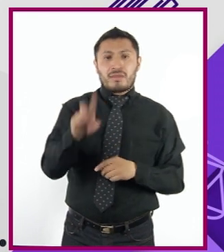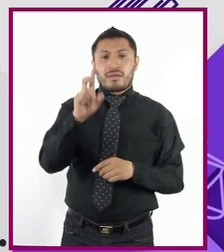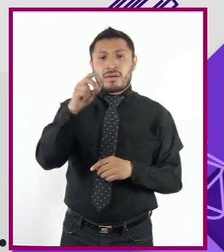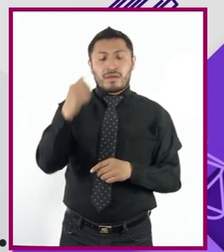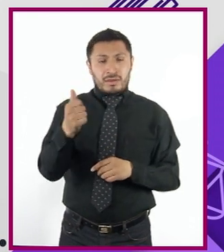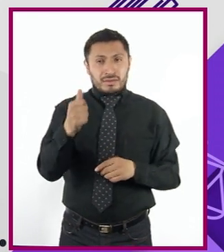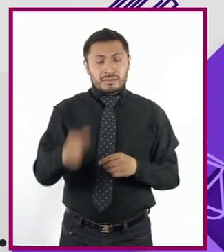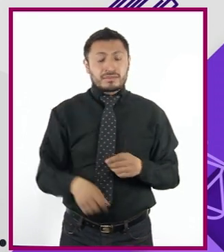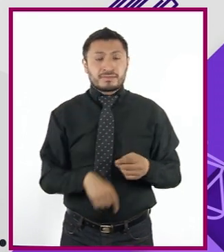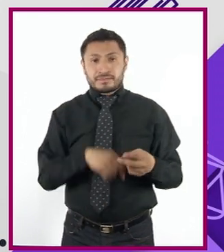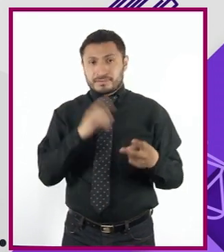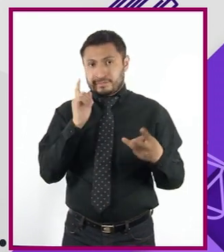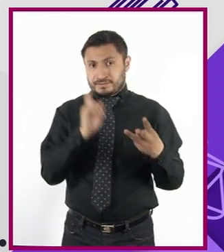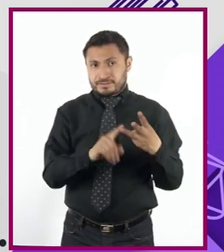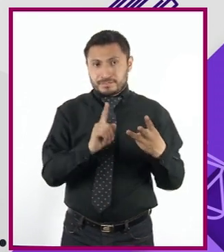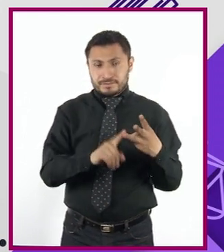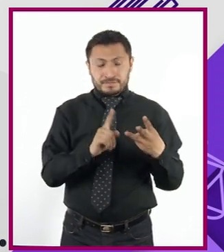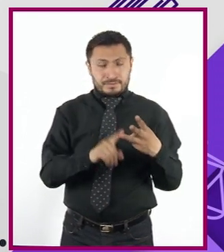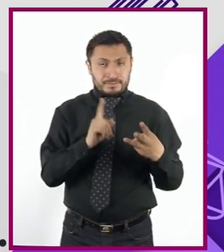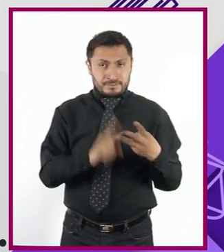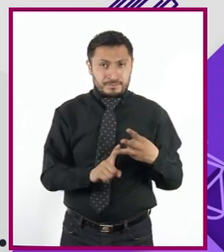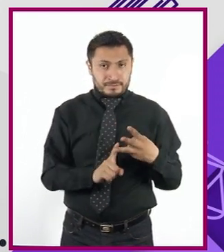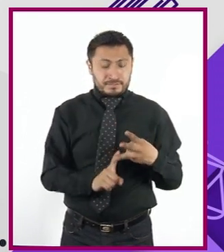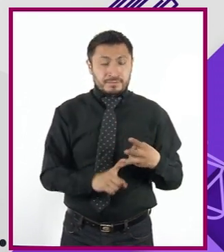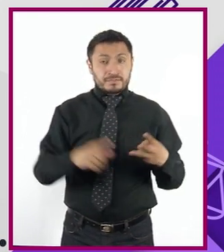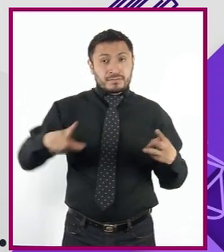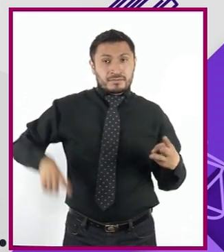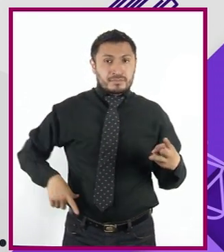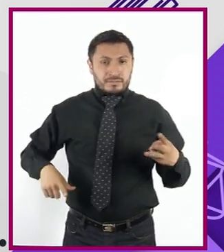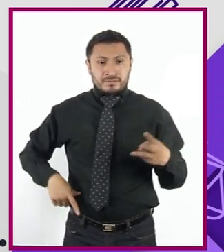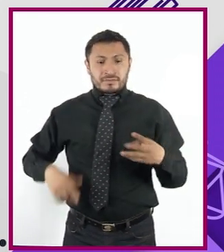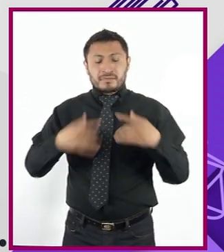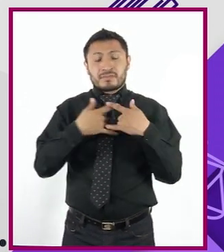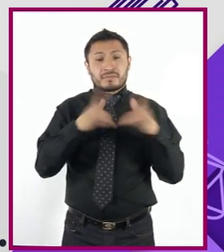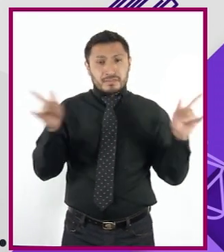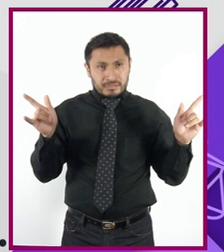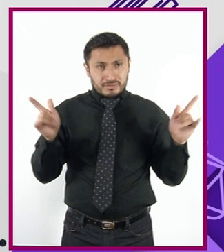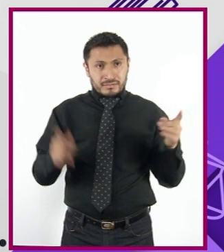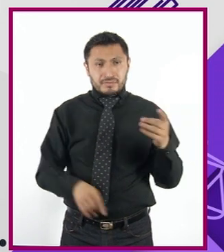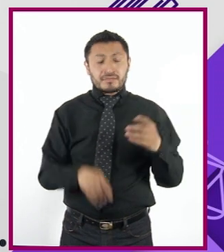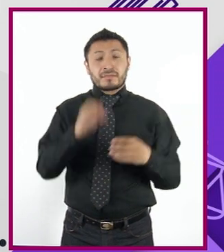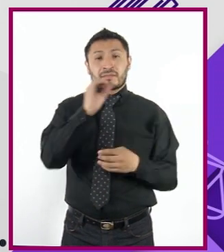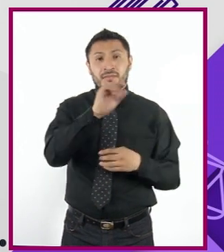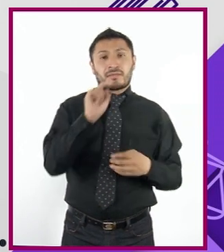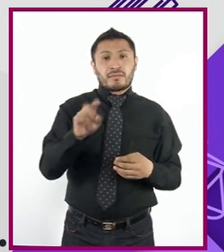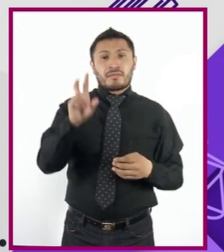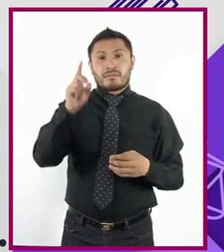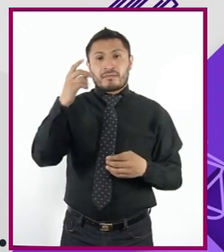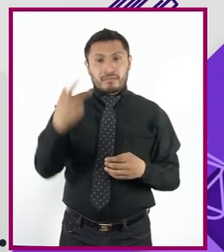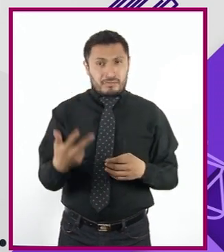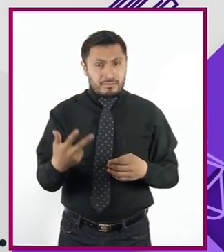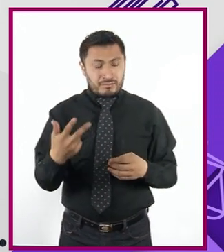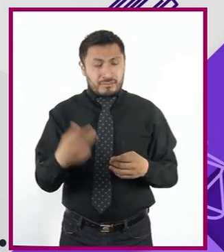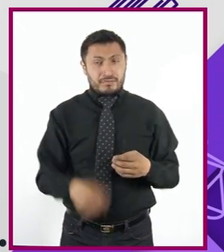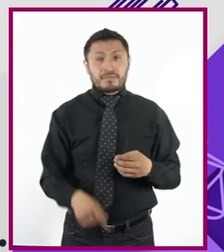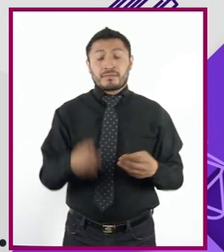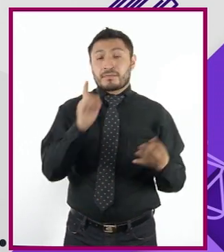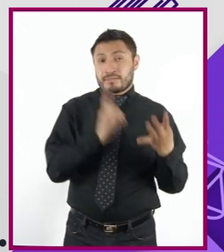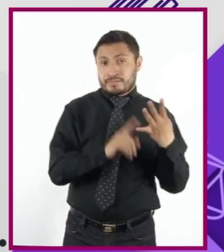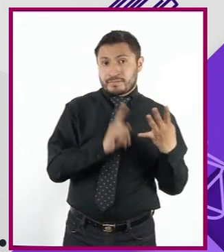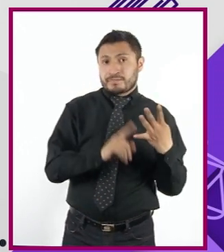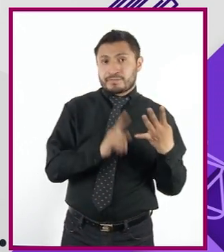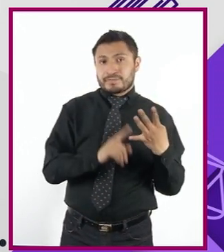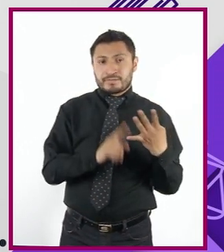0.36. Factor 3. Gobierno abierto, 0.38. Factor